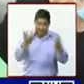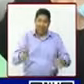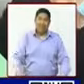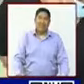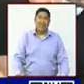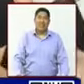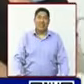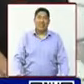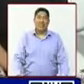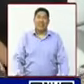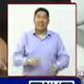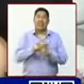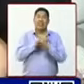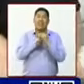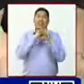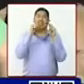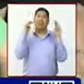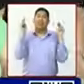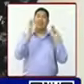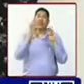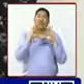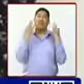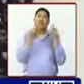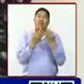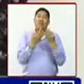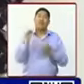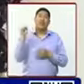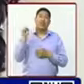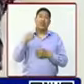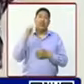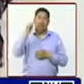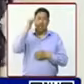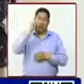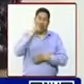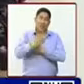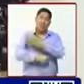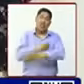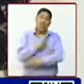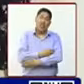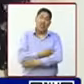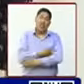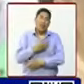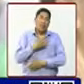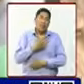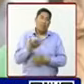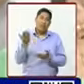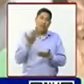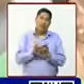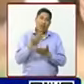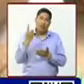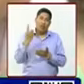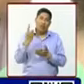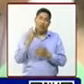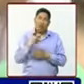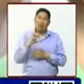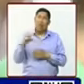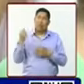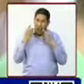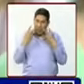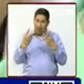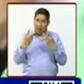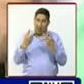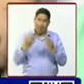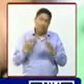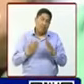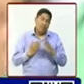ver. Navidad. Y está llegando su familiar. Está llegando la nieta de mi mami a Cochabamba. Estamos solamente viendo